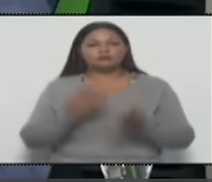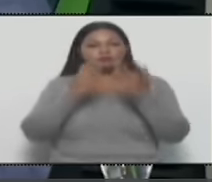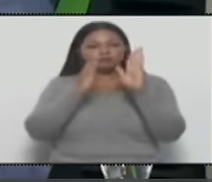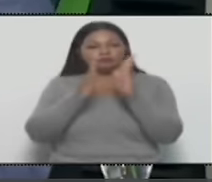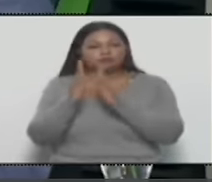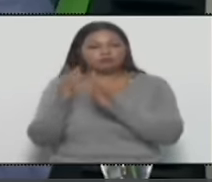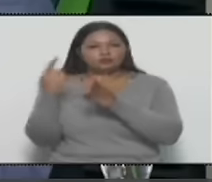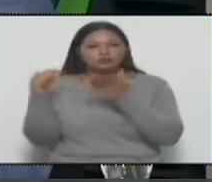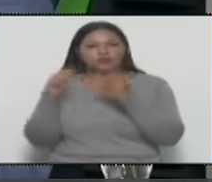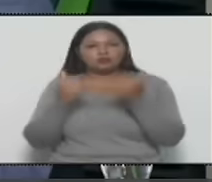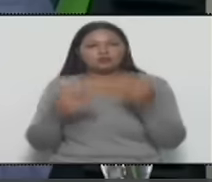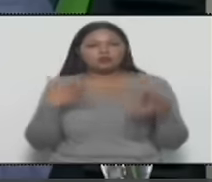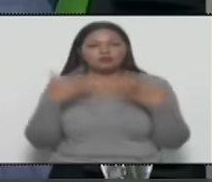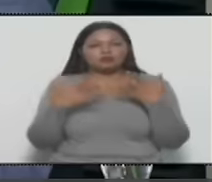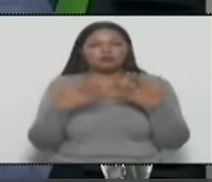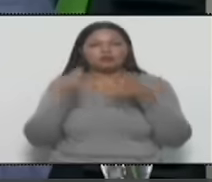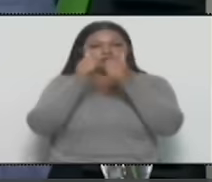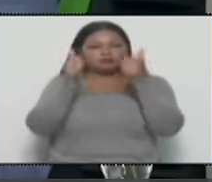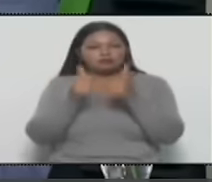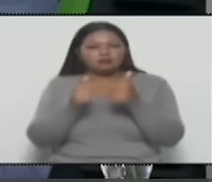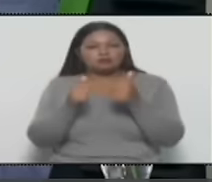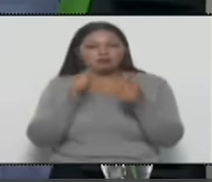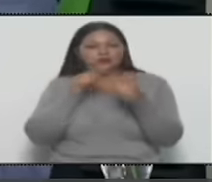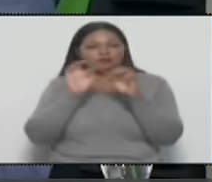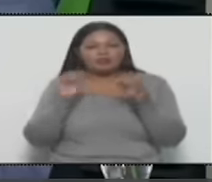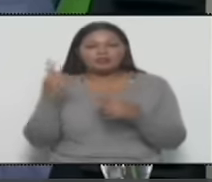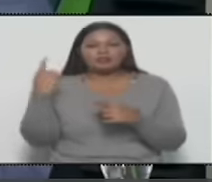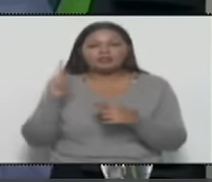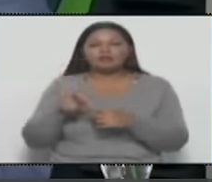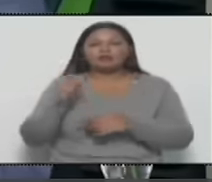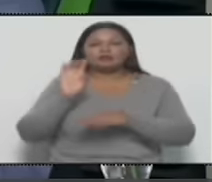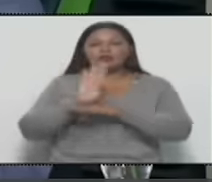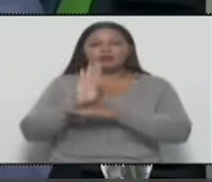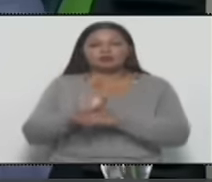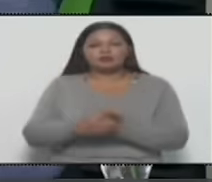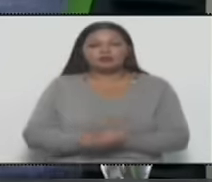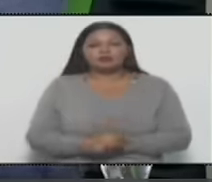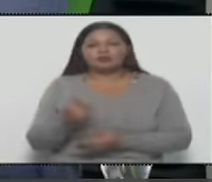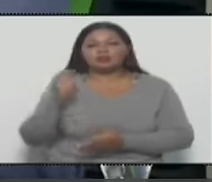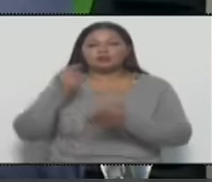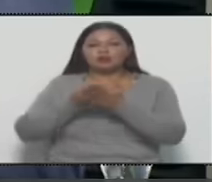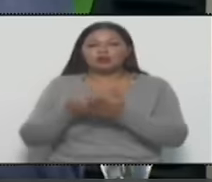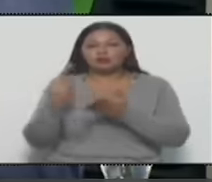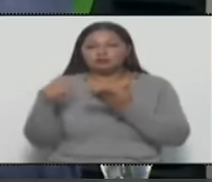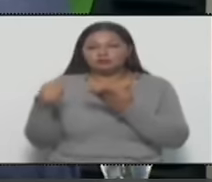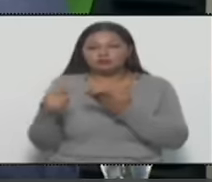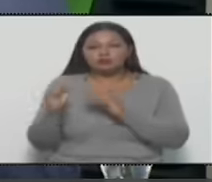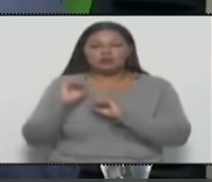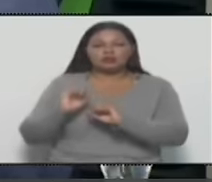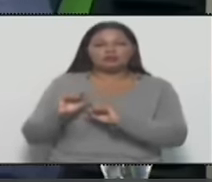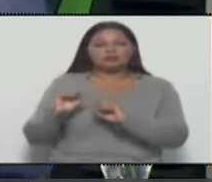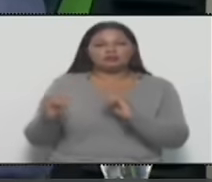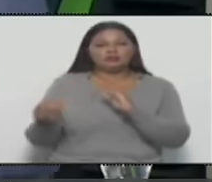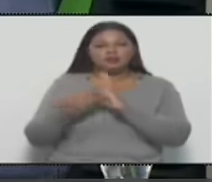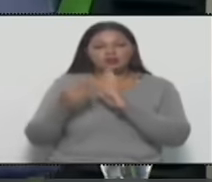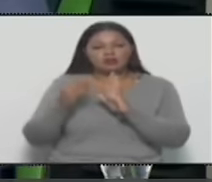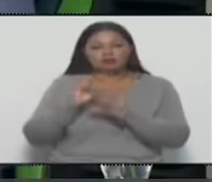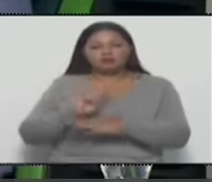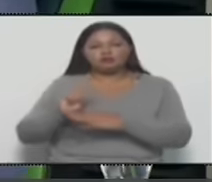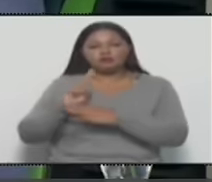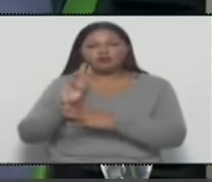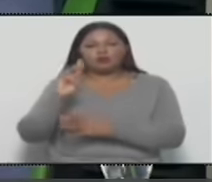vulnerabilidades documentadas en los sistemas operativos Windows. Y para eso tienen que protegerse y tienen que pagar licencias, tienen que comprar antivirus, tienen que pagar licencias del uso de